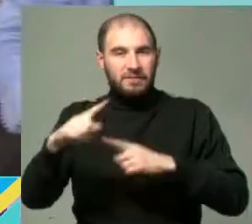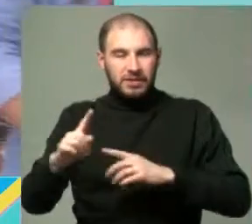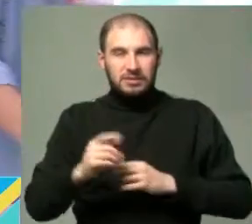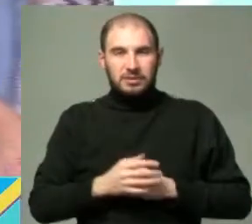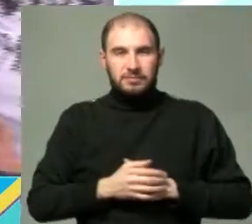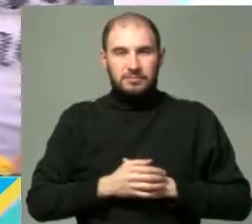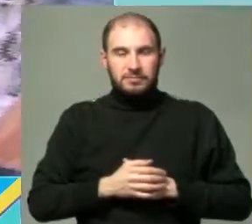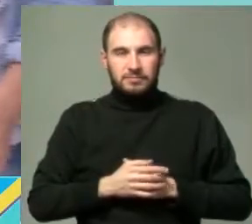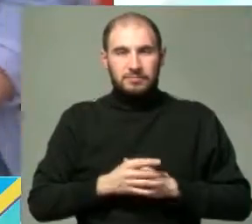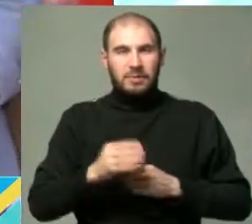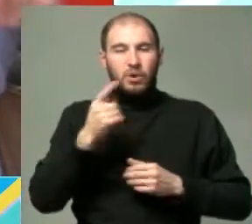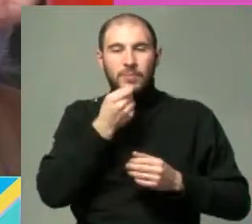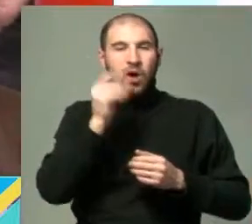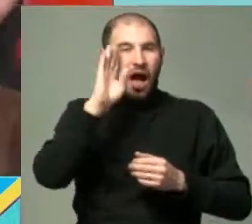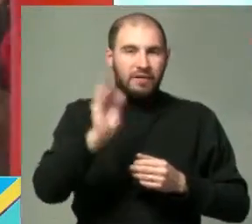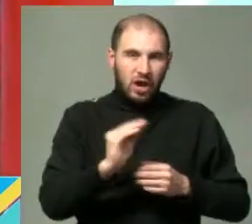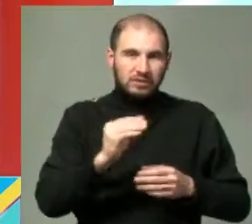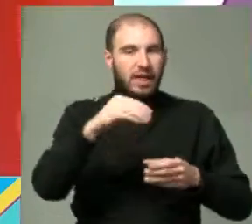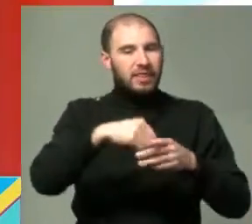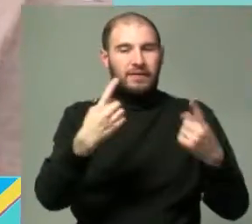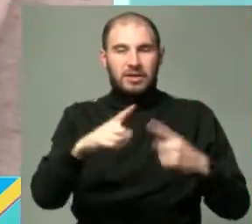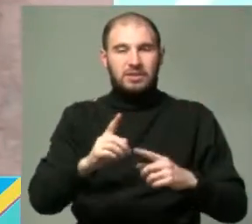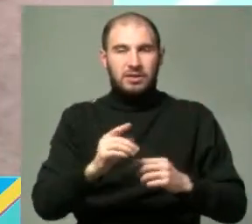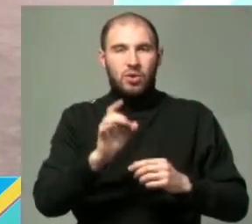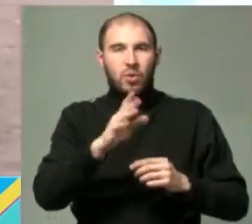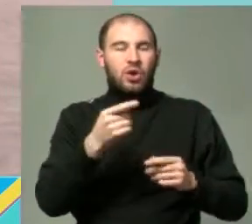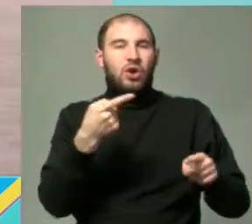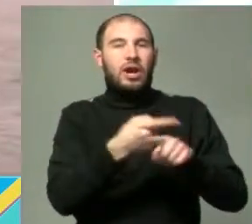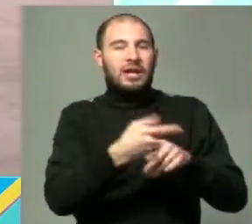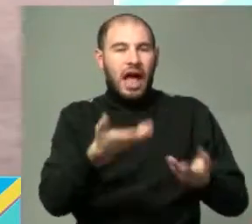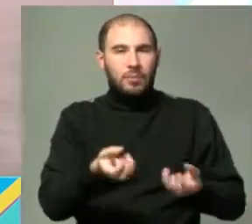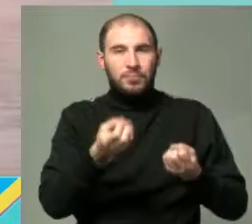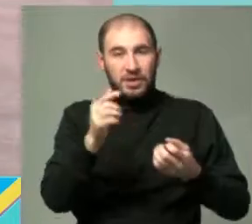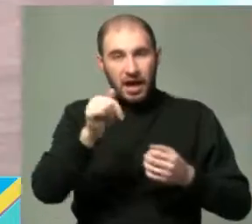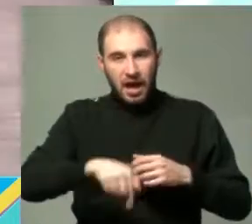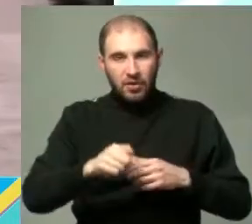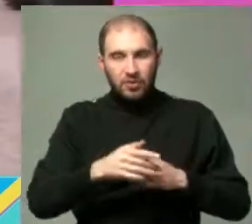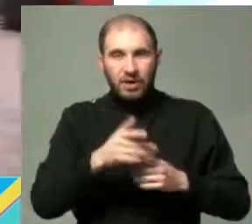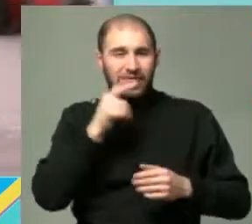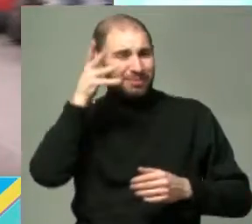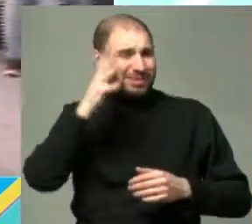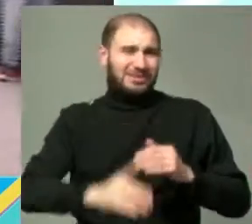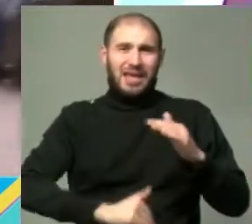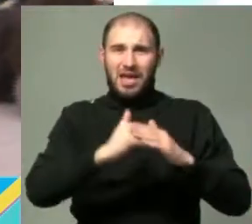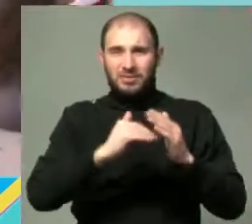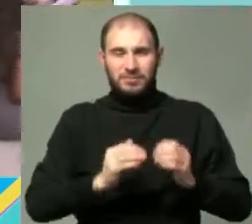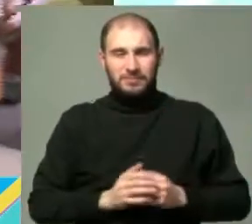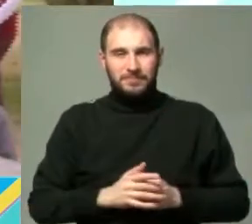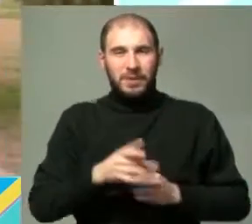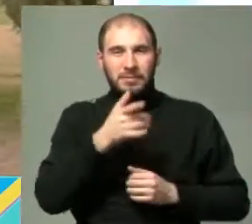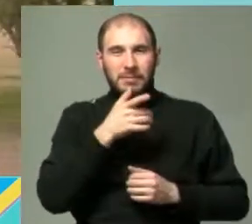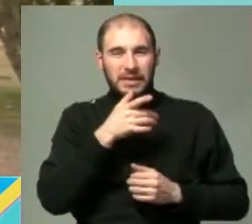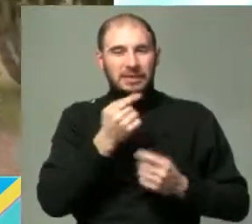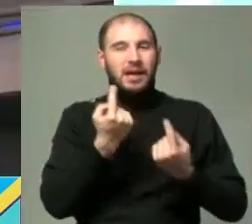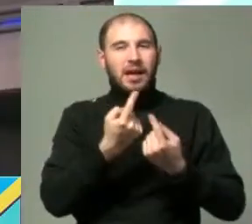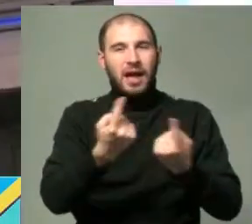que hay dentro de la abogacía, que no sea el litigante, porque eso es lo que hoy en día está sobreabundando. Entonces, me parece que